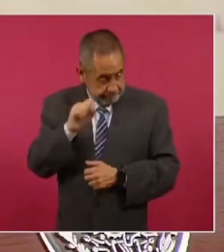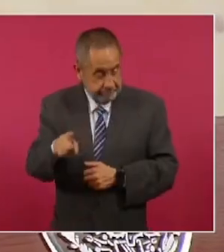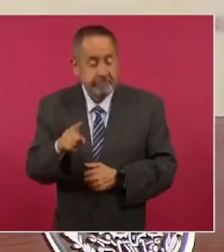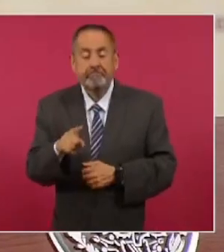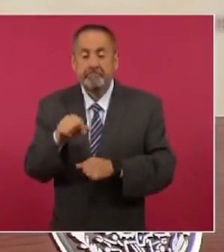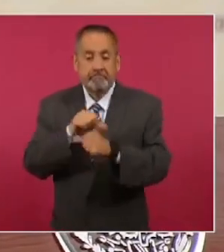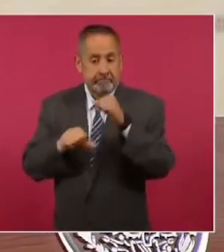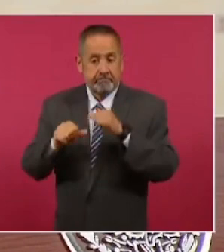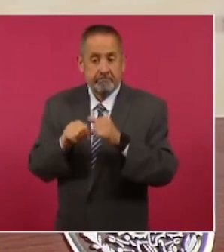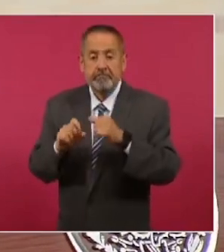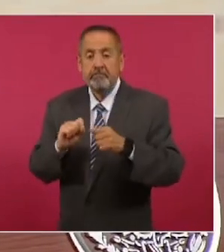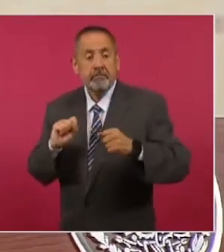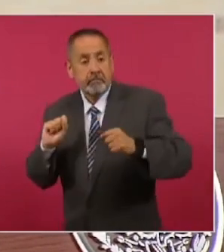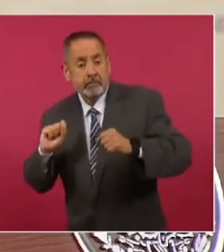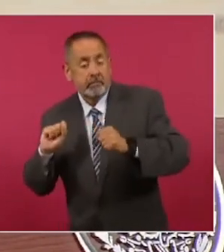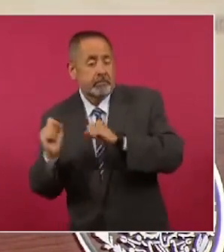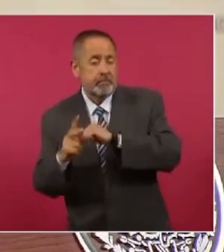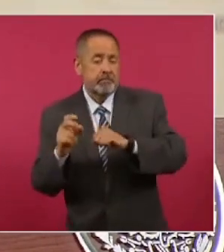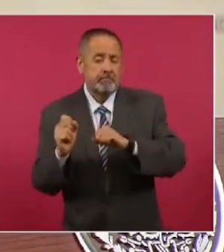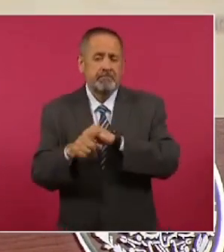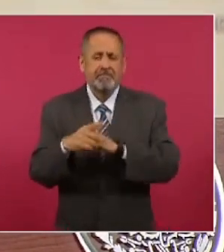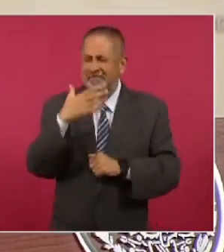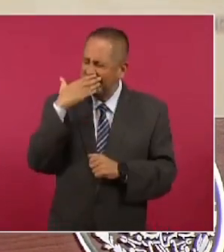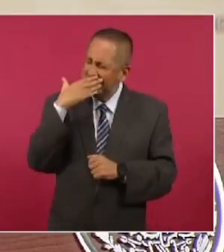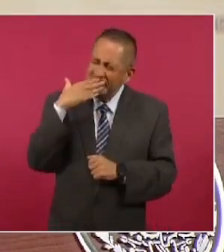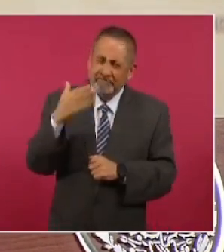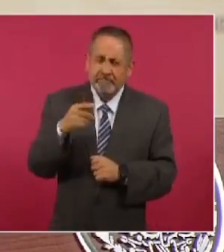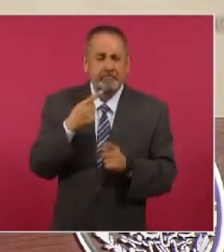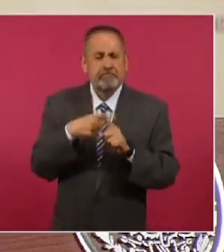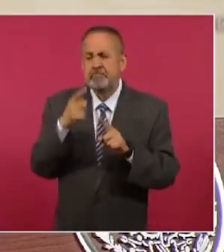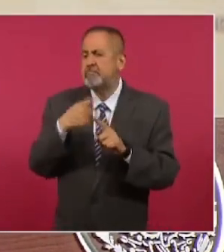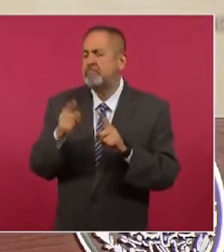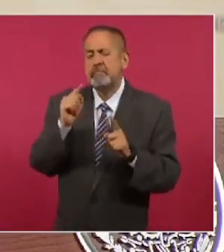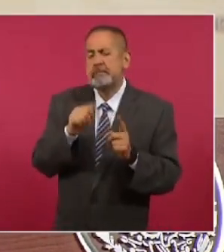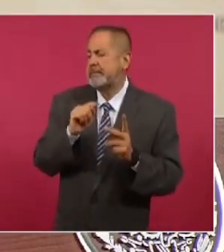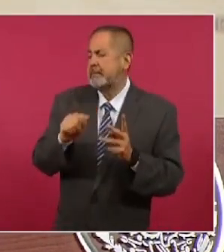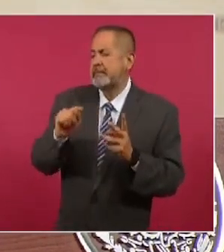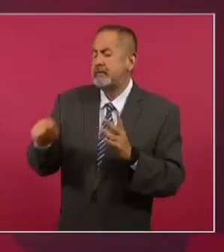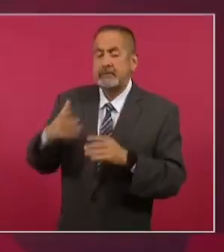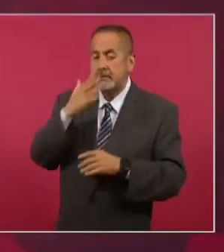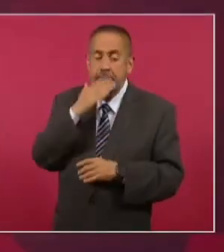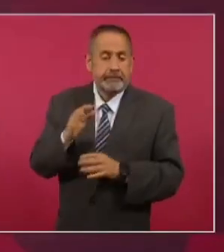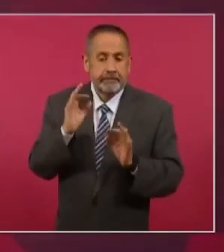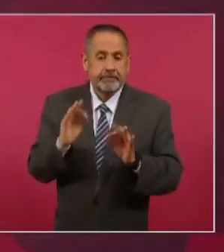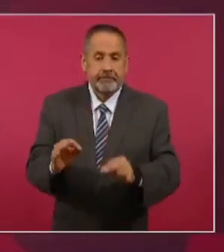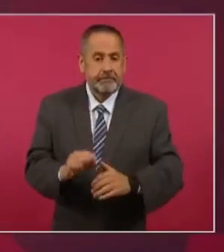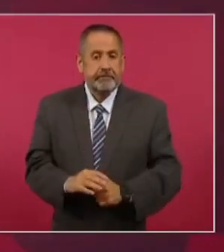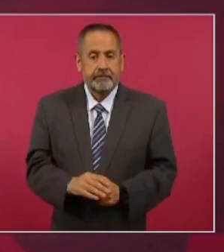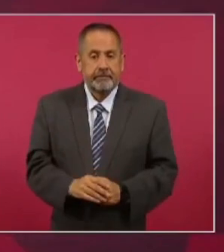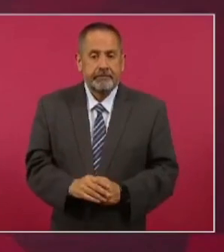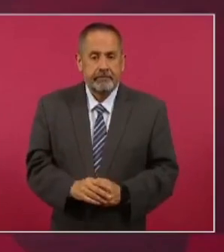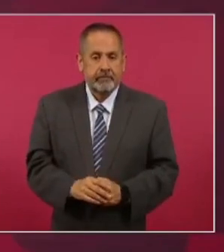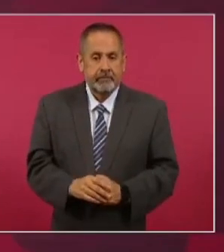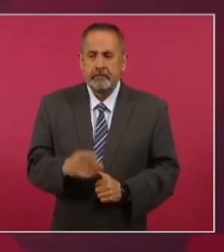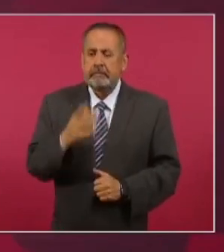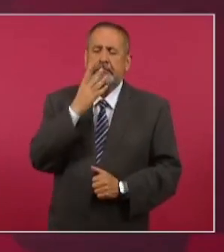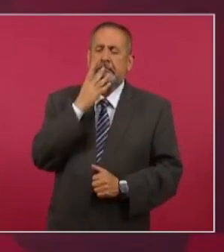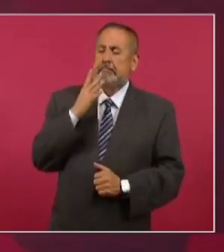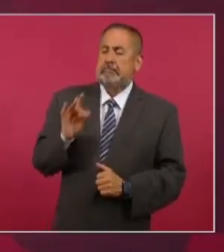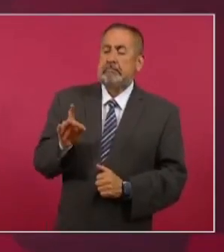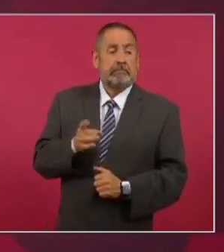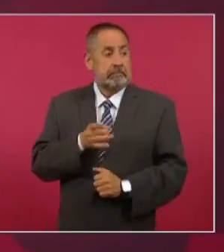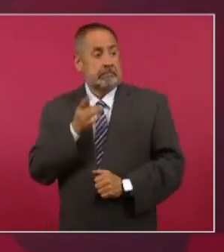relevista y todos los demás estuvieron muy bien porque no es cualquier cosa